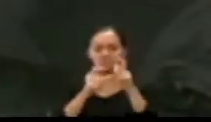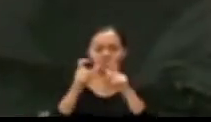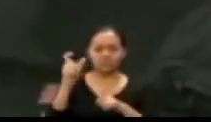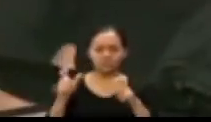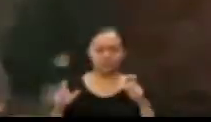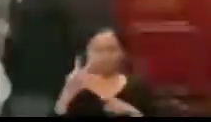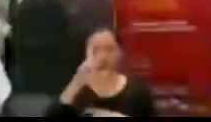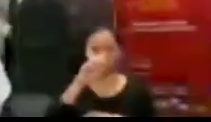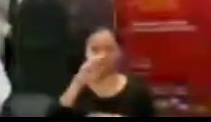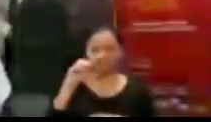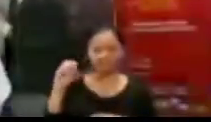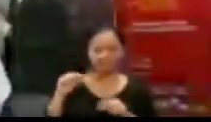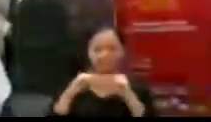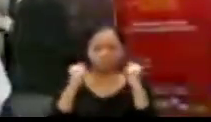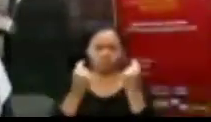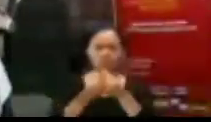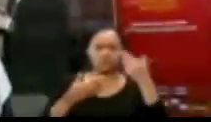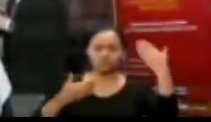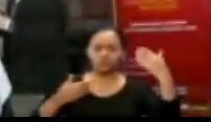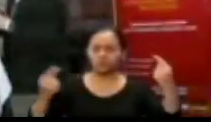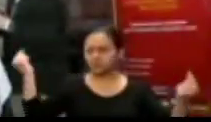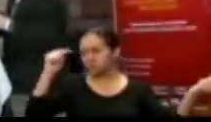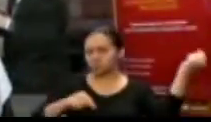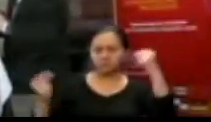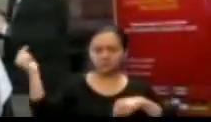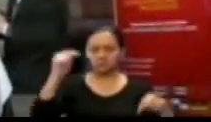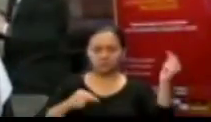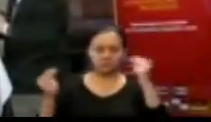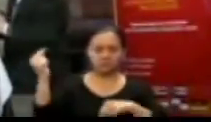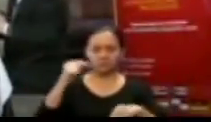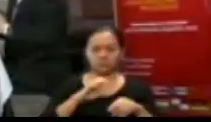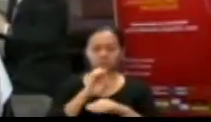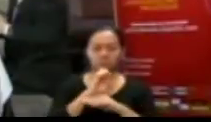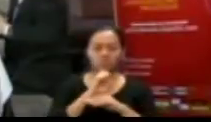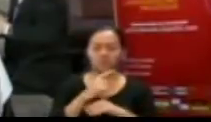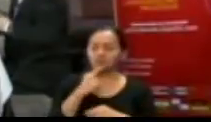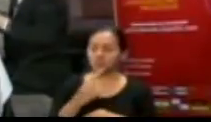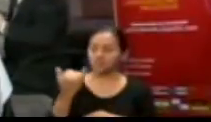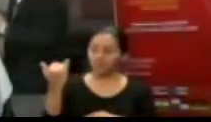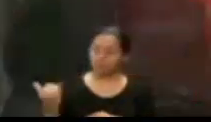50 organizaciones políticas, y es que, como ha dicho Oscar Bonilla en esta